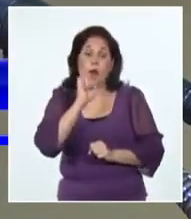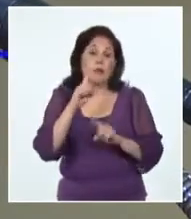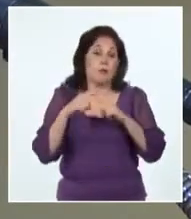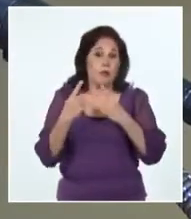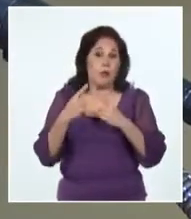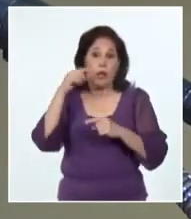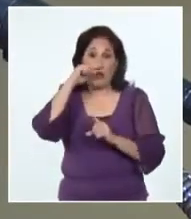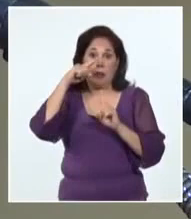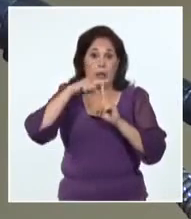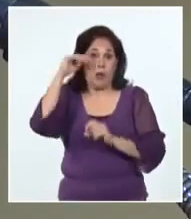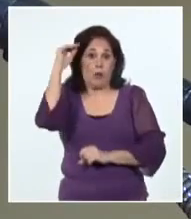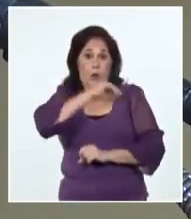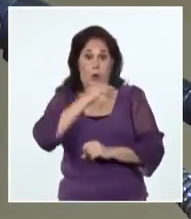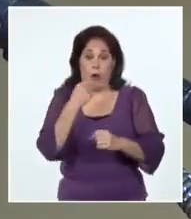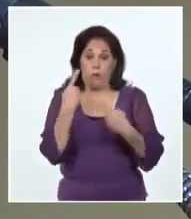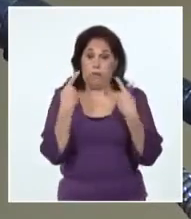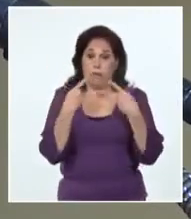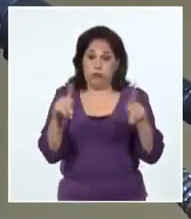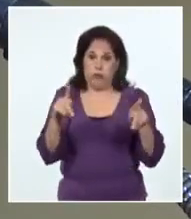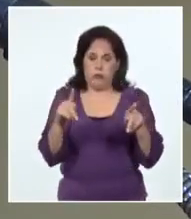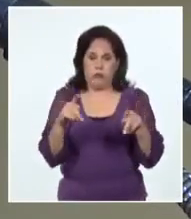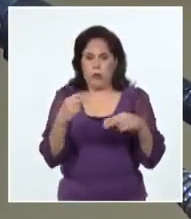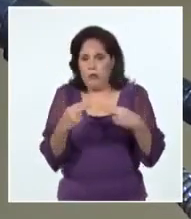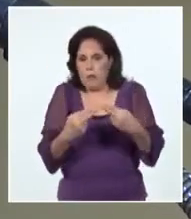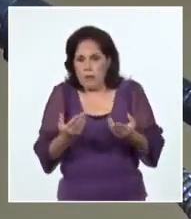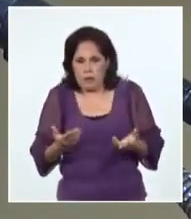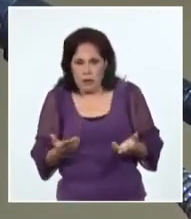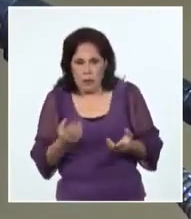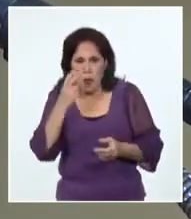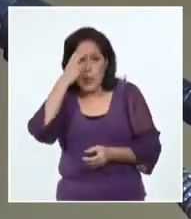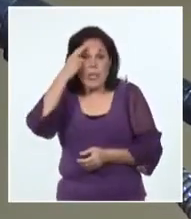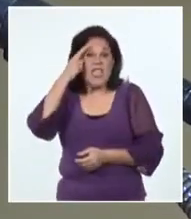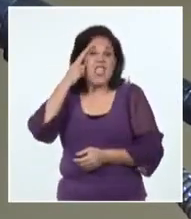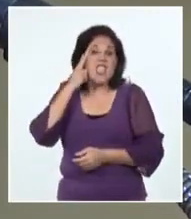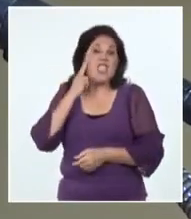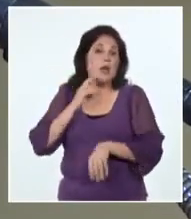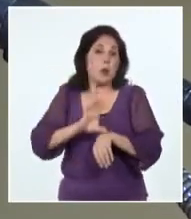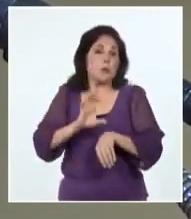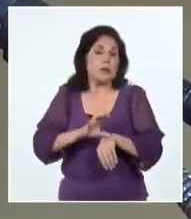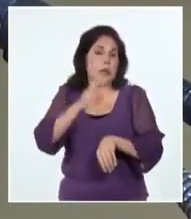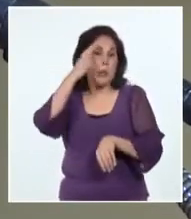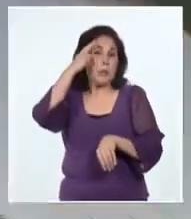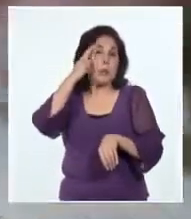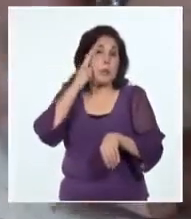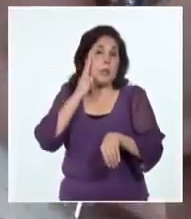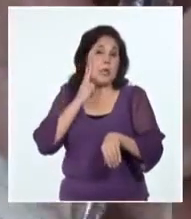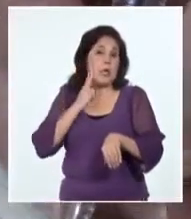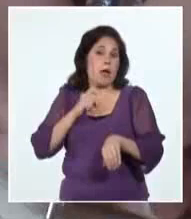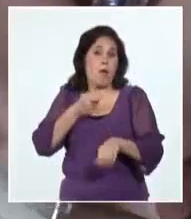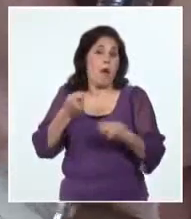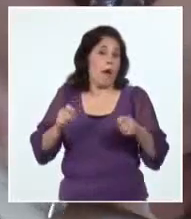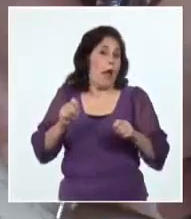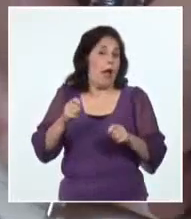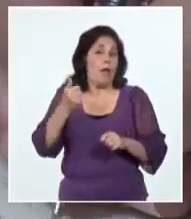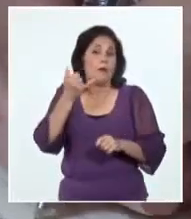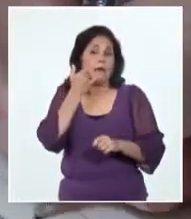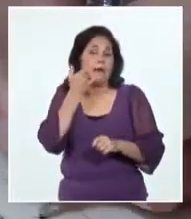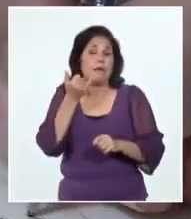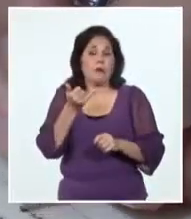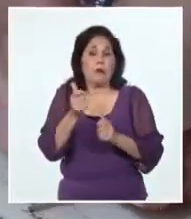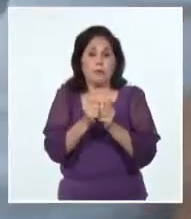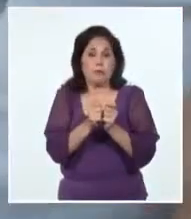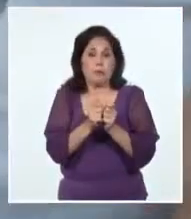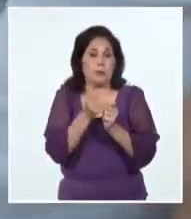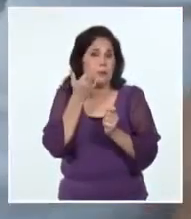bueno, realmente con la obsolescencia tecnológica que tenemos en el interior de la emisora, los teléfonos celulares ya en